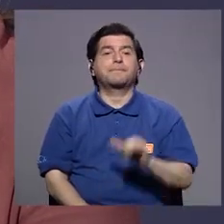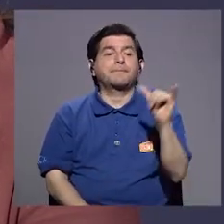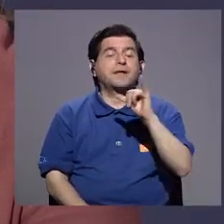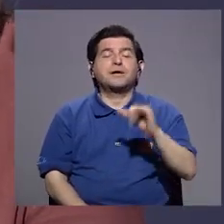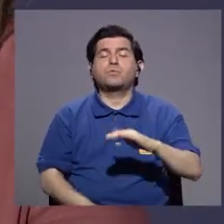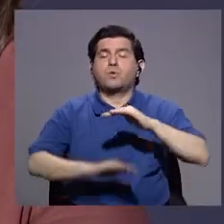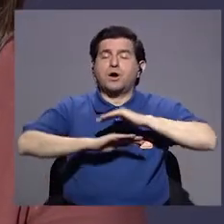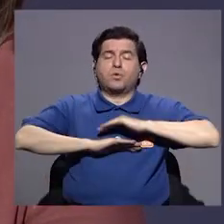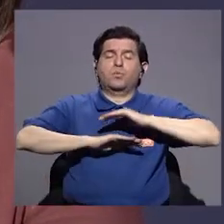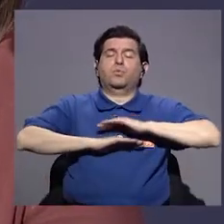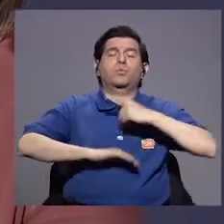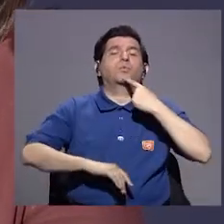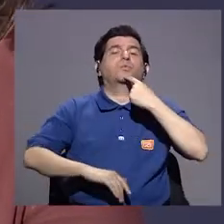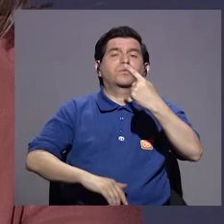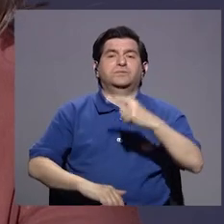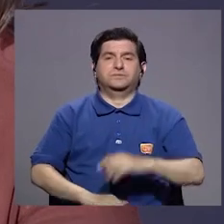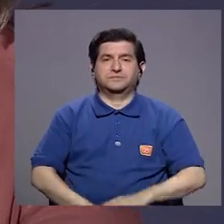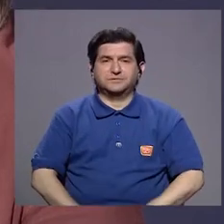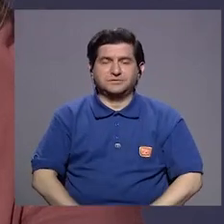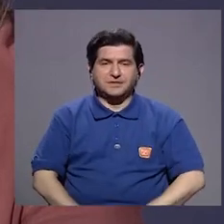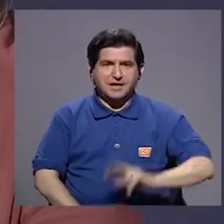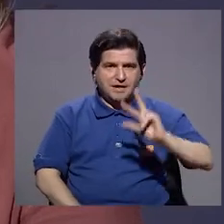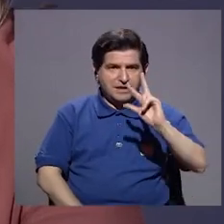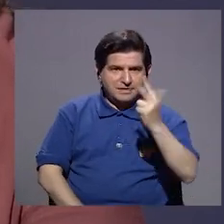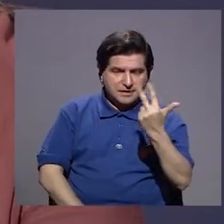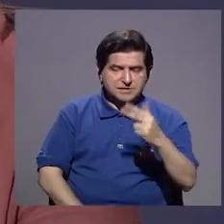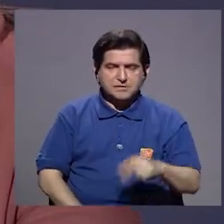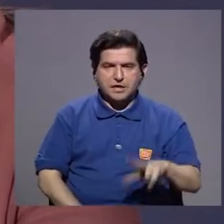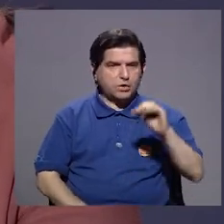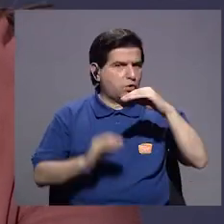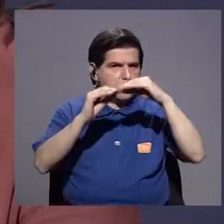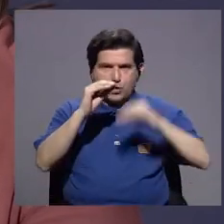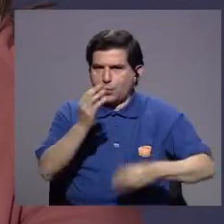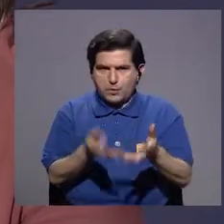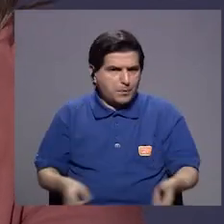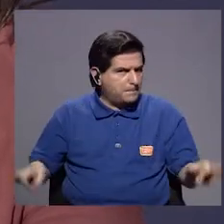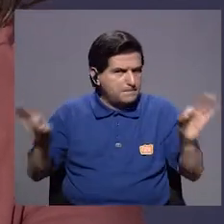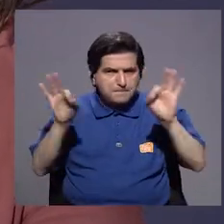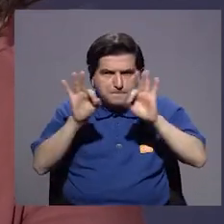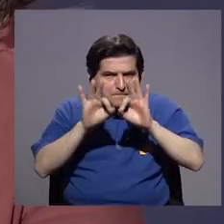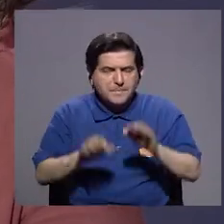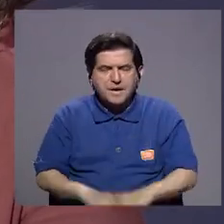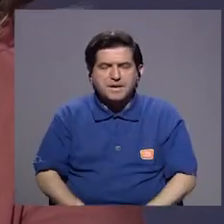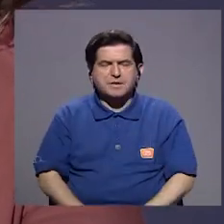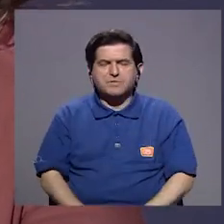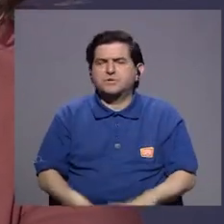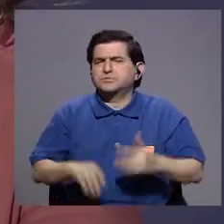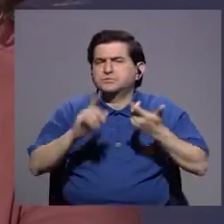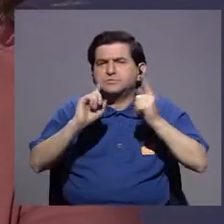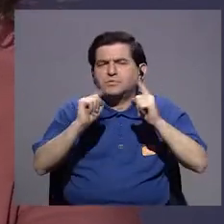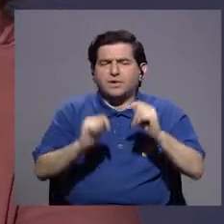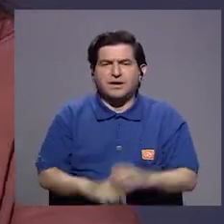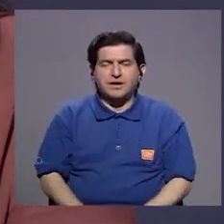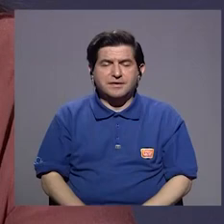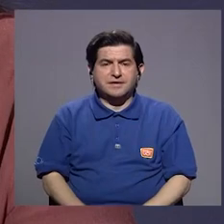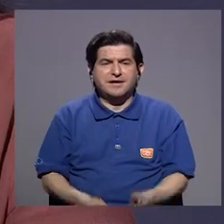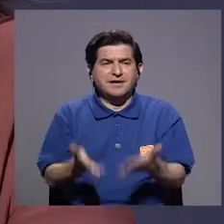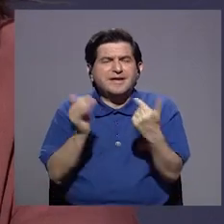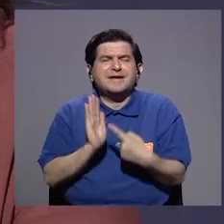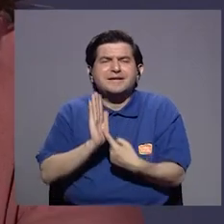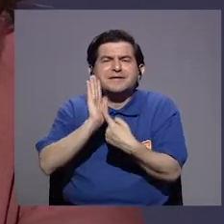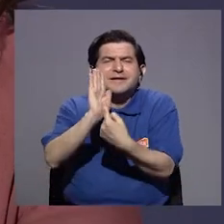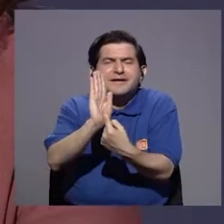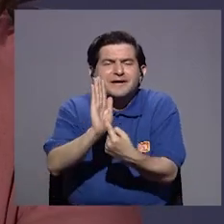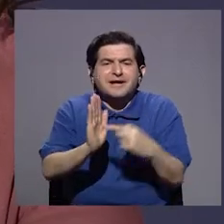también nos complace mucho decir que el tercero y no menos importante acento es que queremos destacar